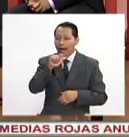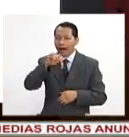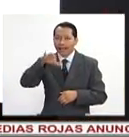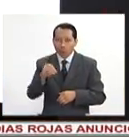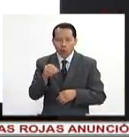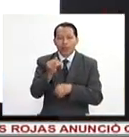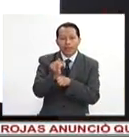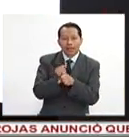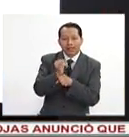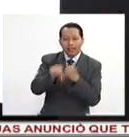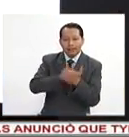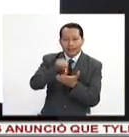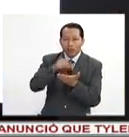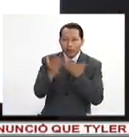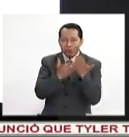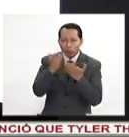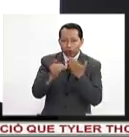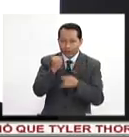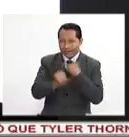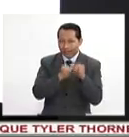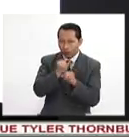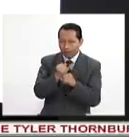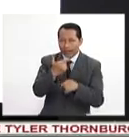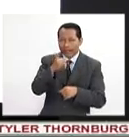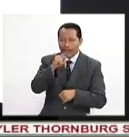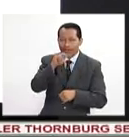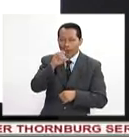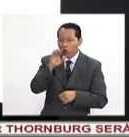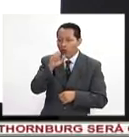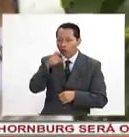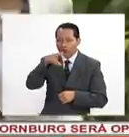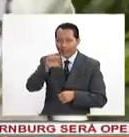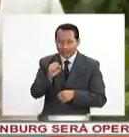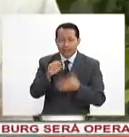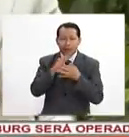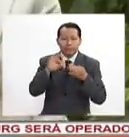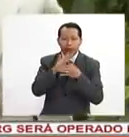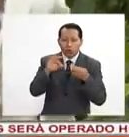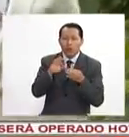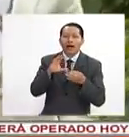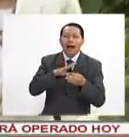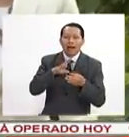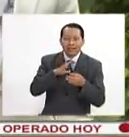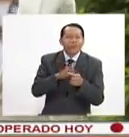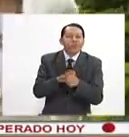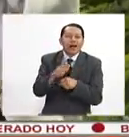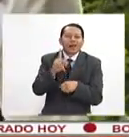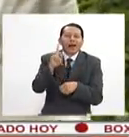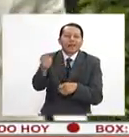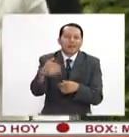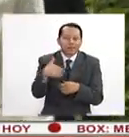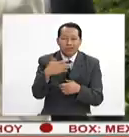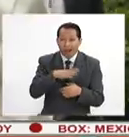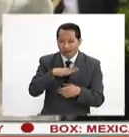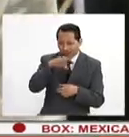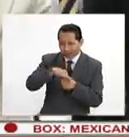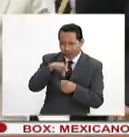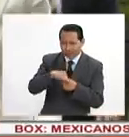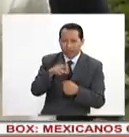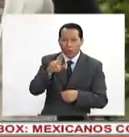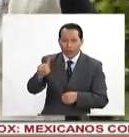Scherer, investigadora del Centro de Estudios Internacionales Gilberto Bosques, nos habló de las afectaciones que traerán las pasadas elecciones de Reino